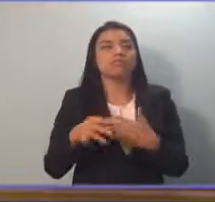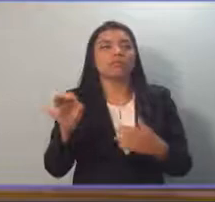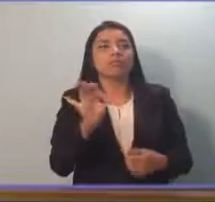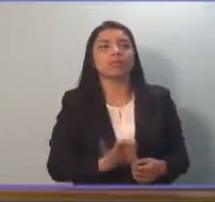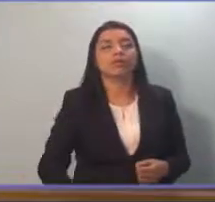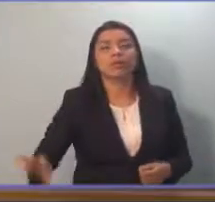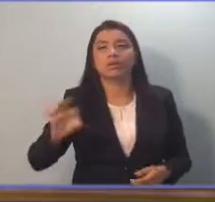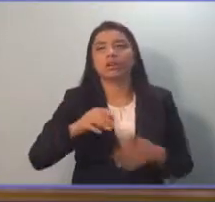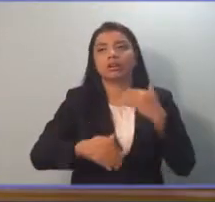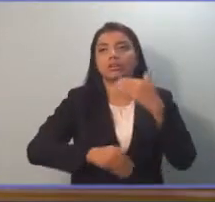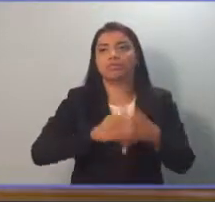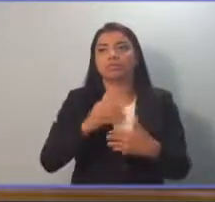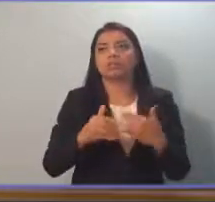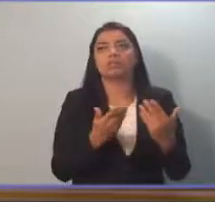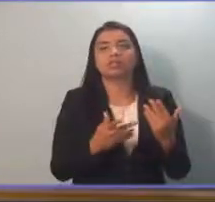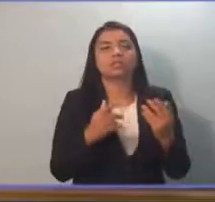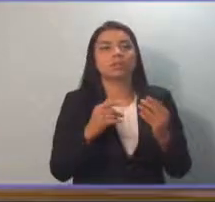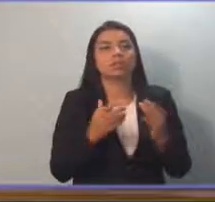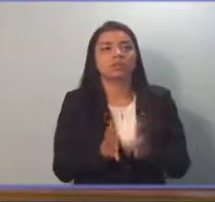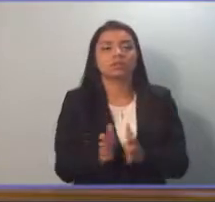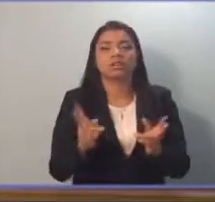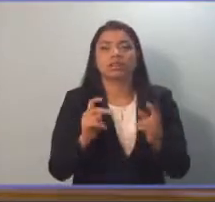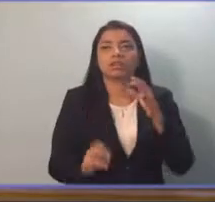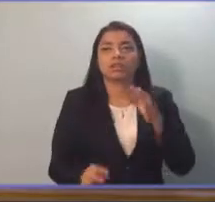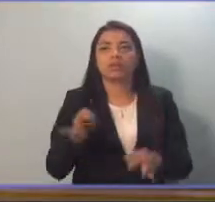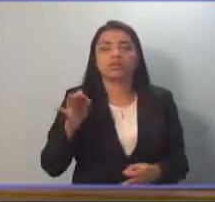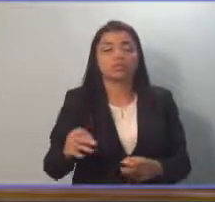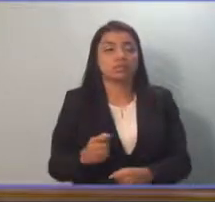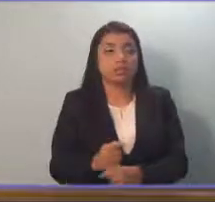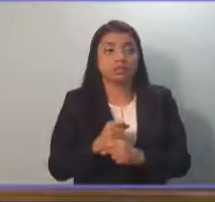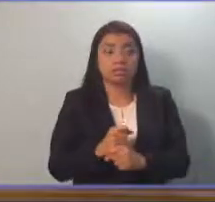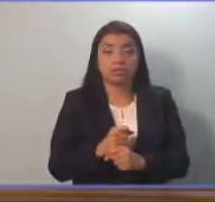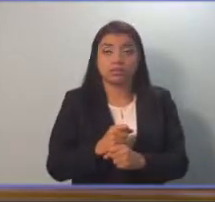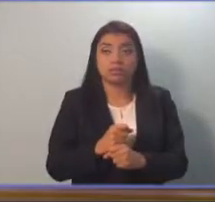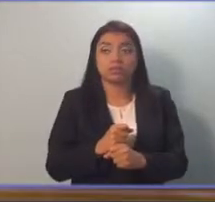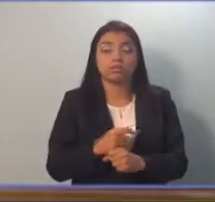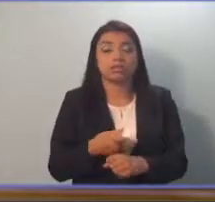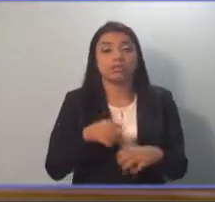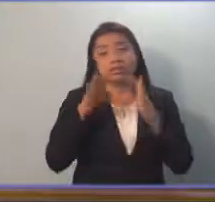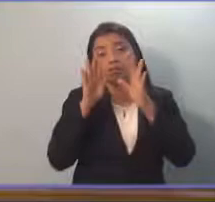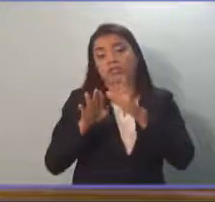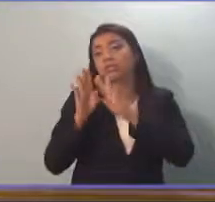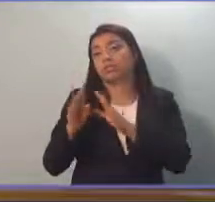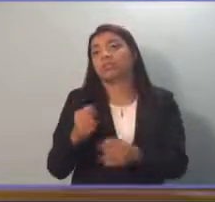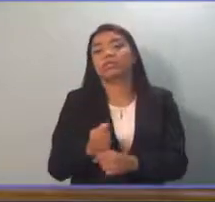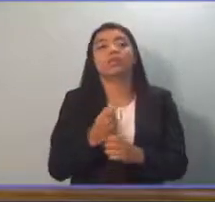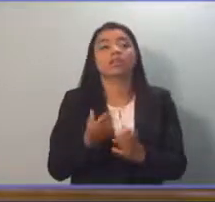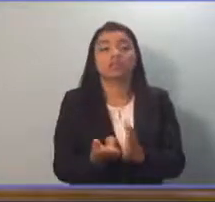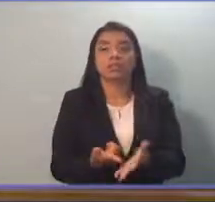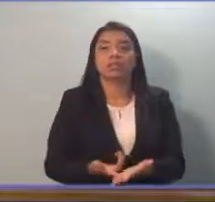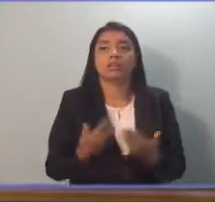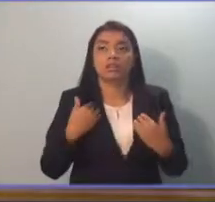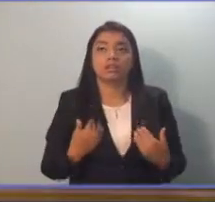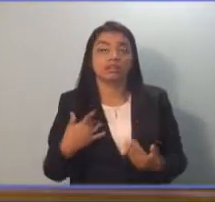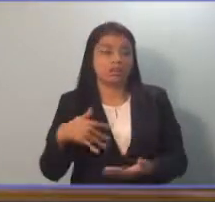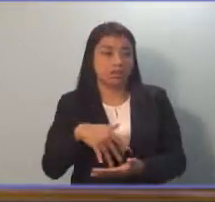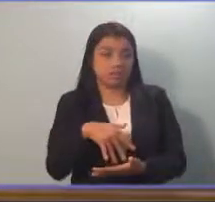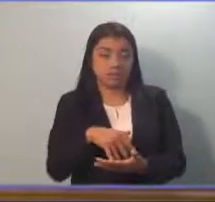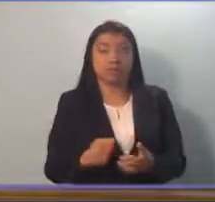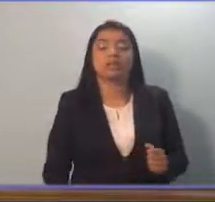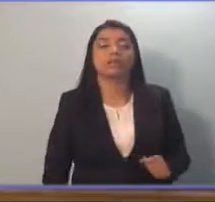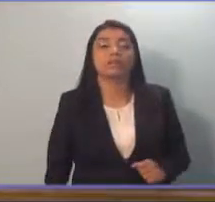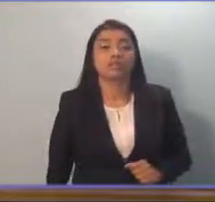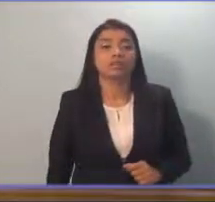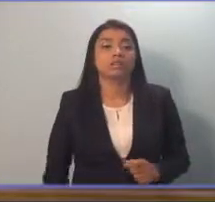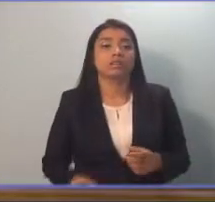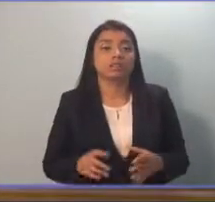el desempeño de todo el área de justicia y seguridad en el respeto y garantía de los derechos humanos de toda la población.